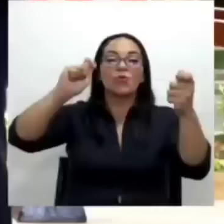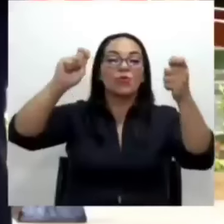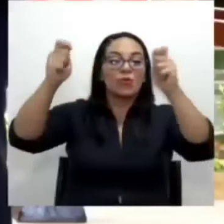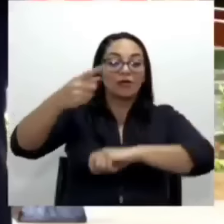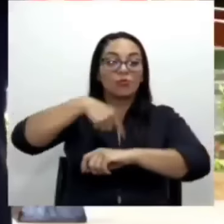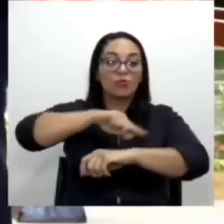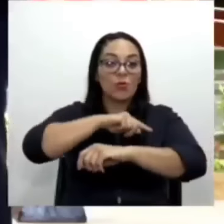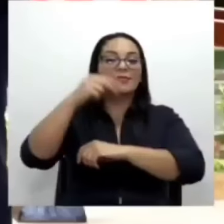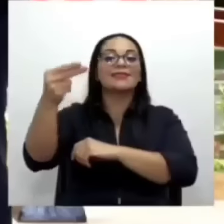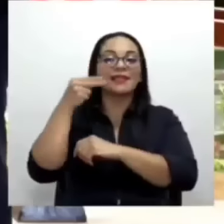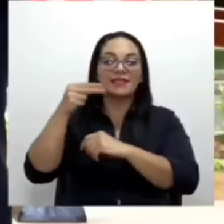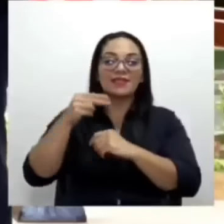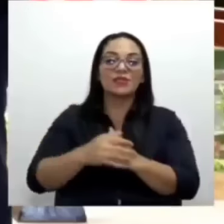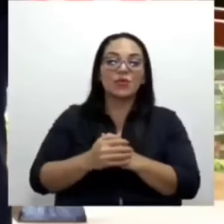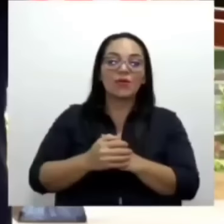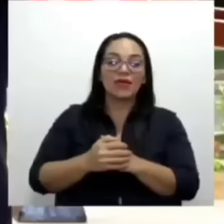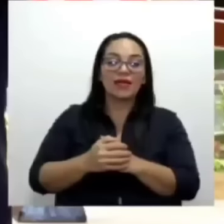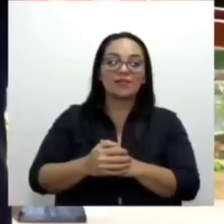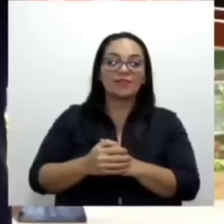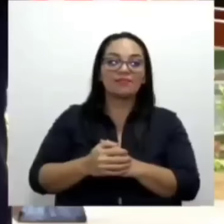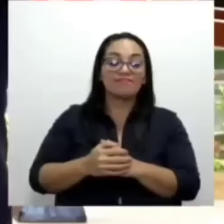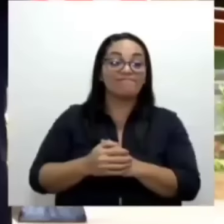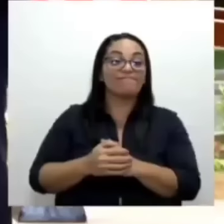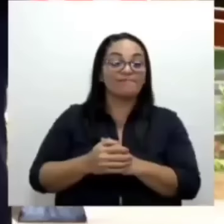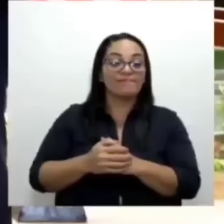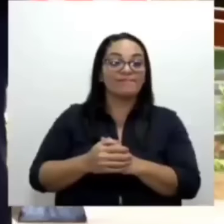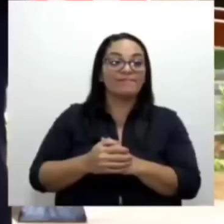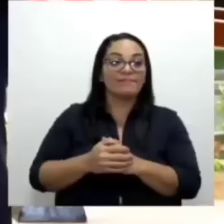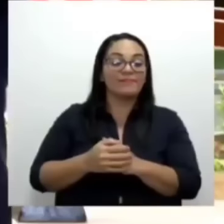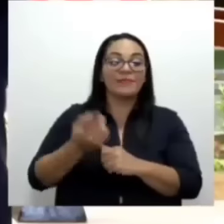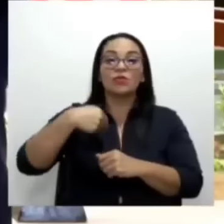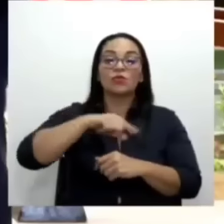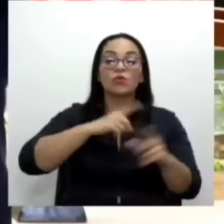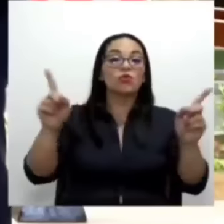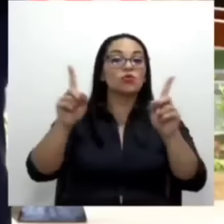historia. No logramos instalar